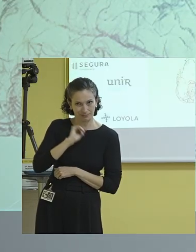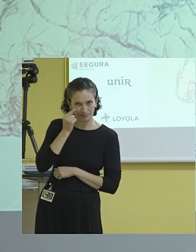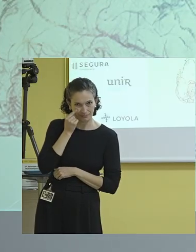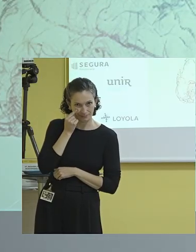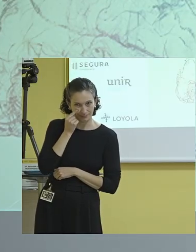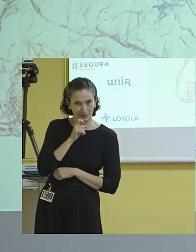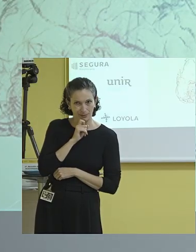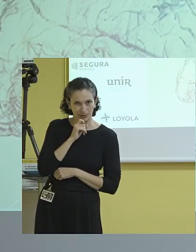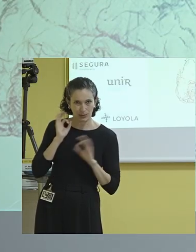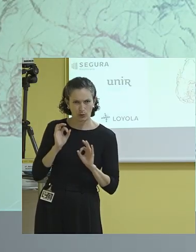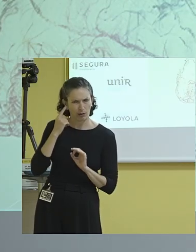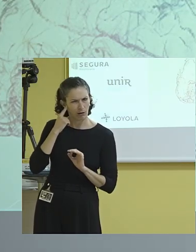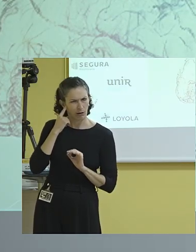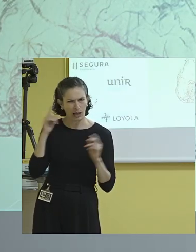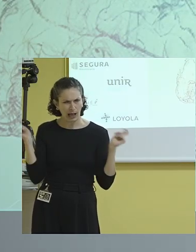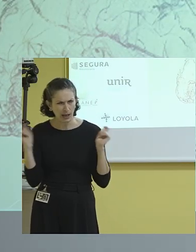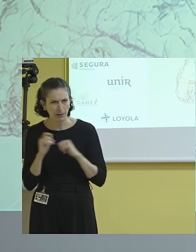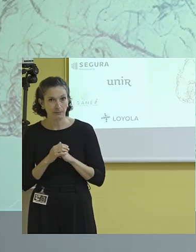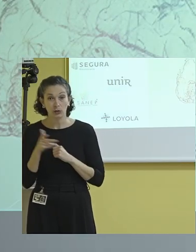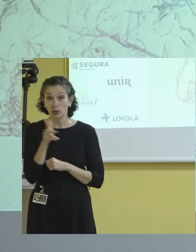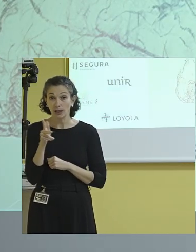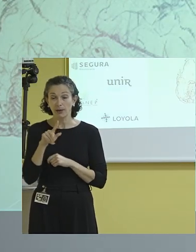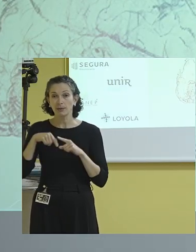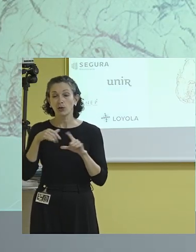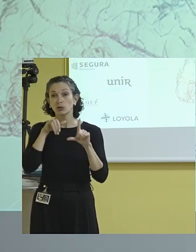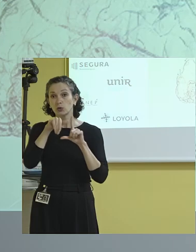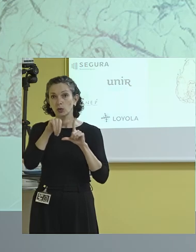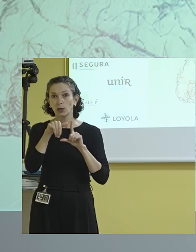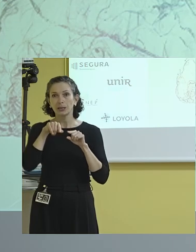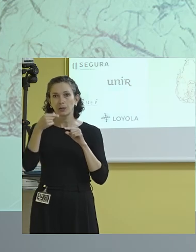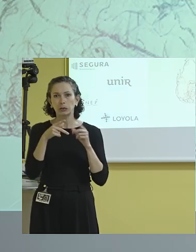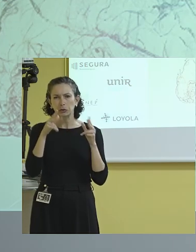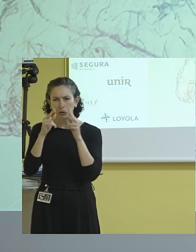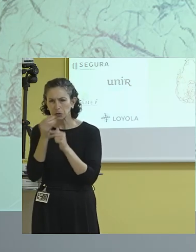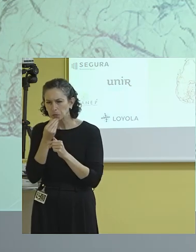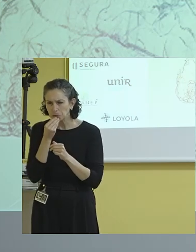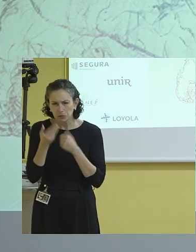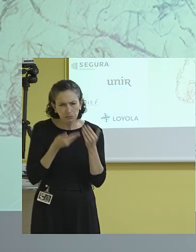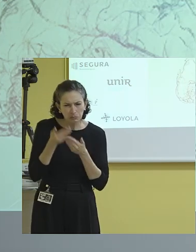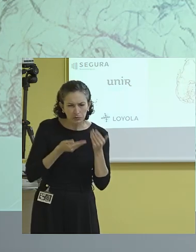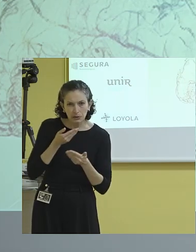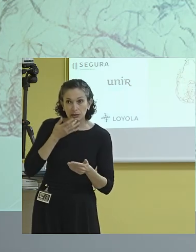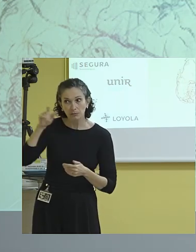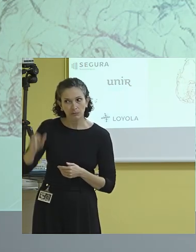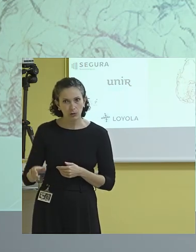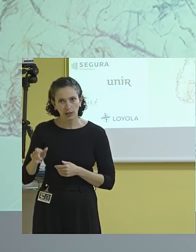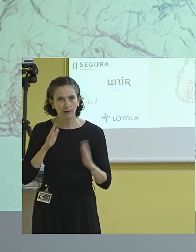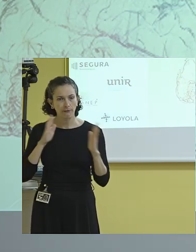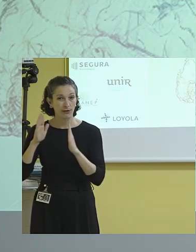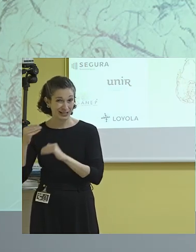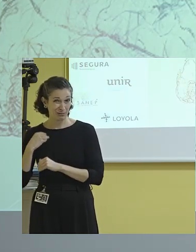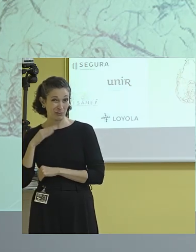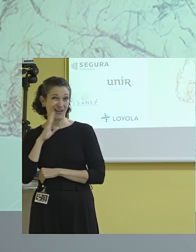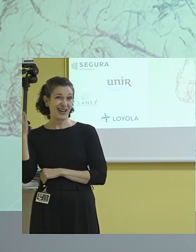banderas rojas. Claro, pero esto se graba, esto irá a YouTube, luego hacemos 2 o 3 cortes bonitos y lo coge una persona en cualquier fase del duelo de